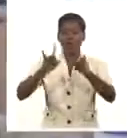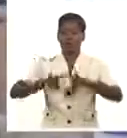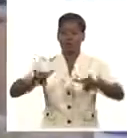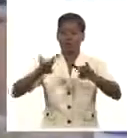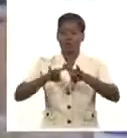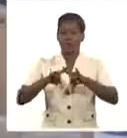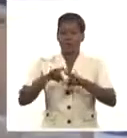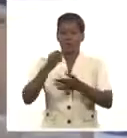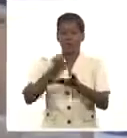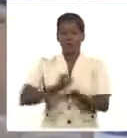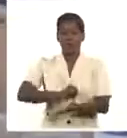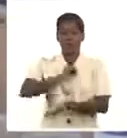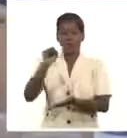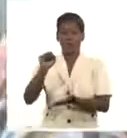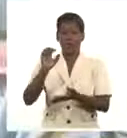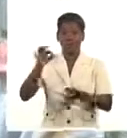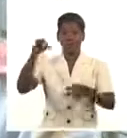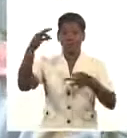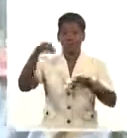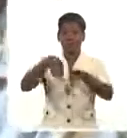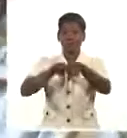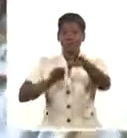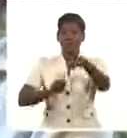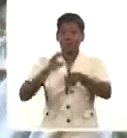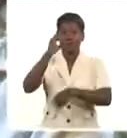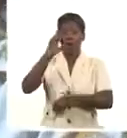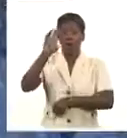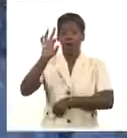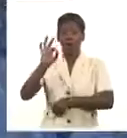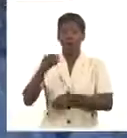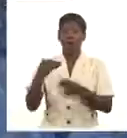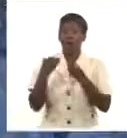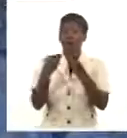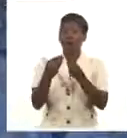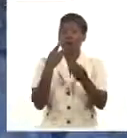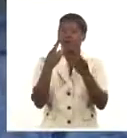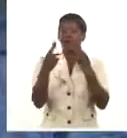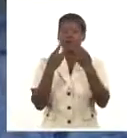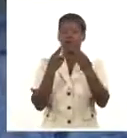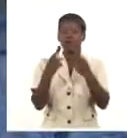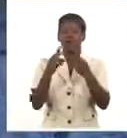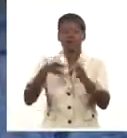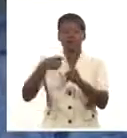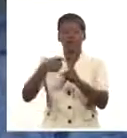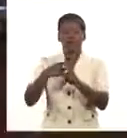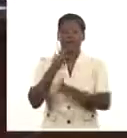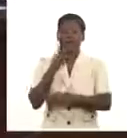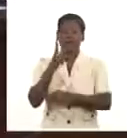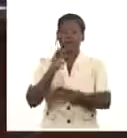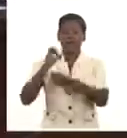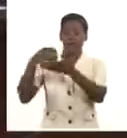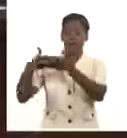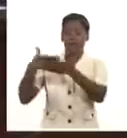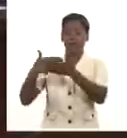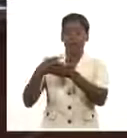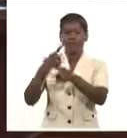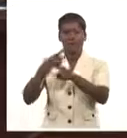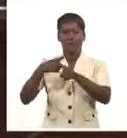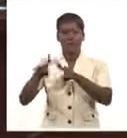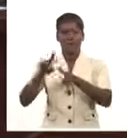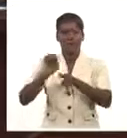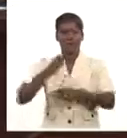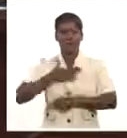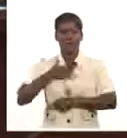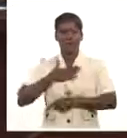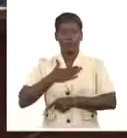por la vinculación de sus proyectos investigativos en el sector empresarial y las instituciones estatales. En el encuentro se insistió en la necesidad de